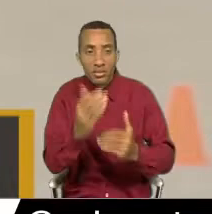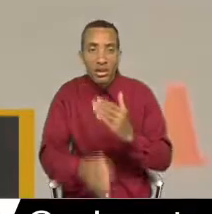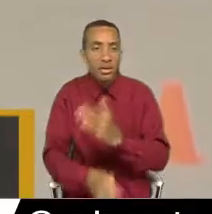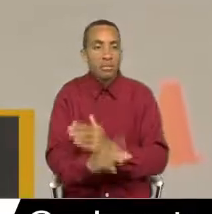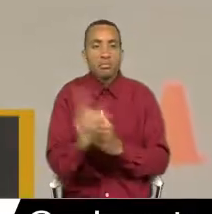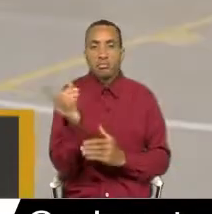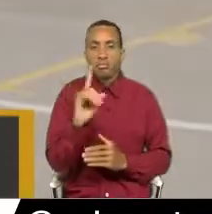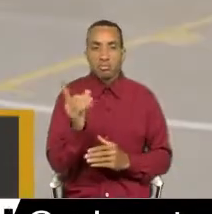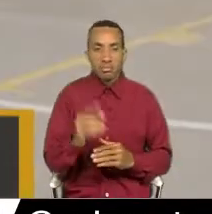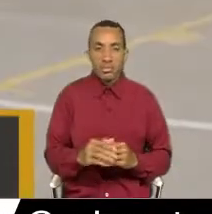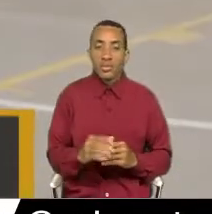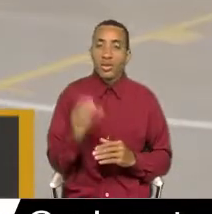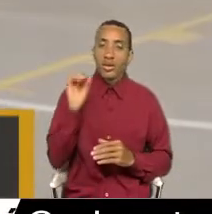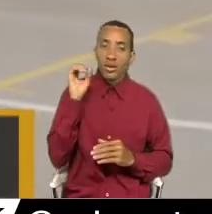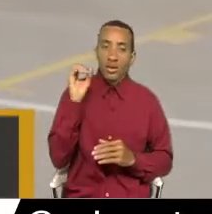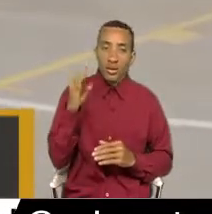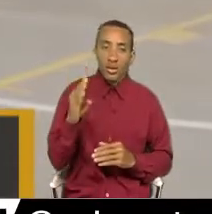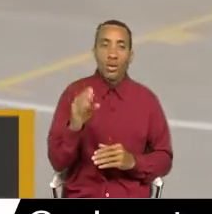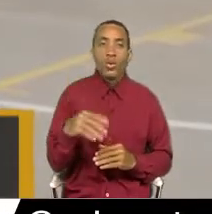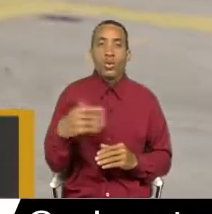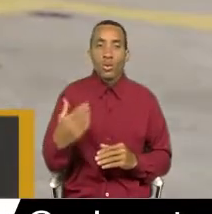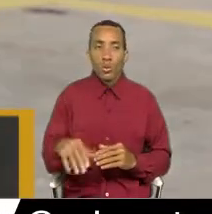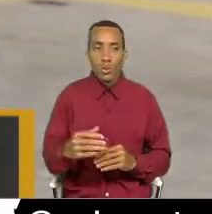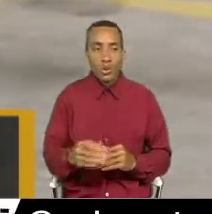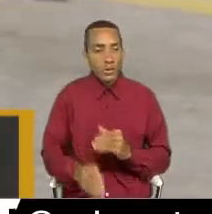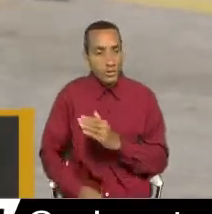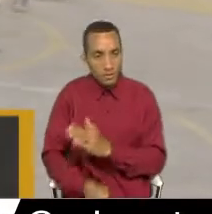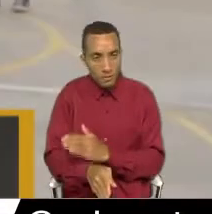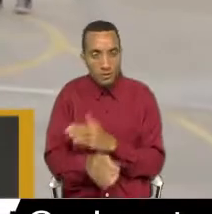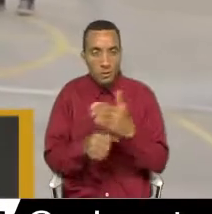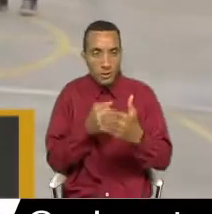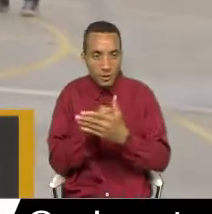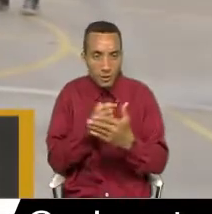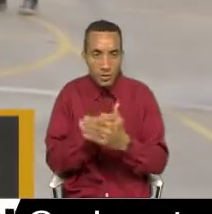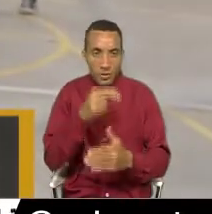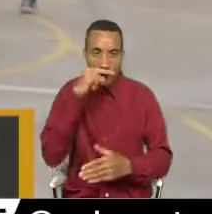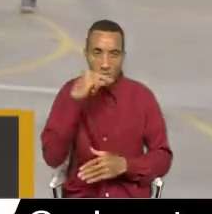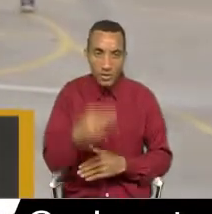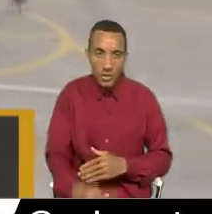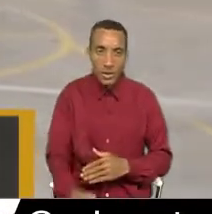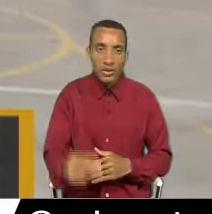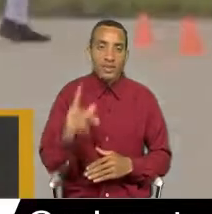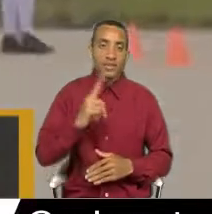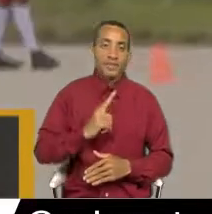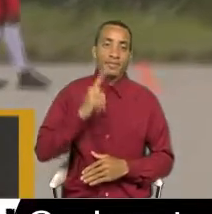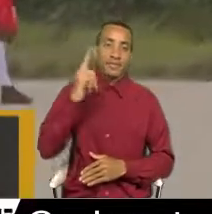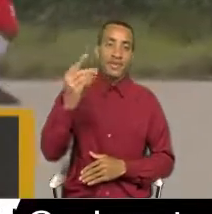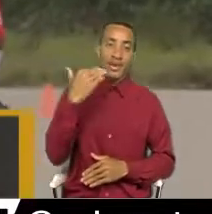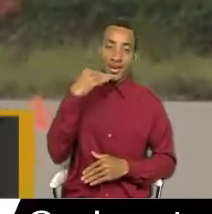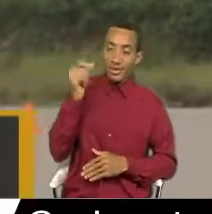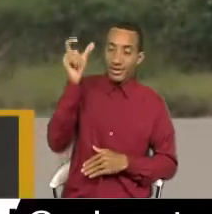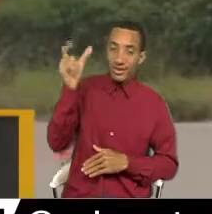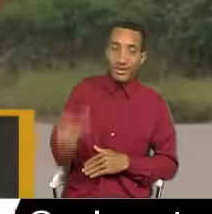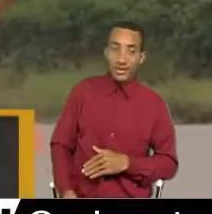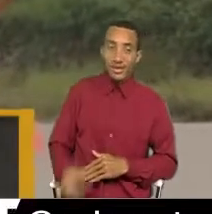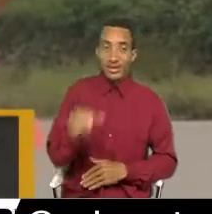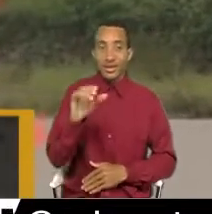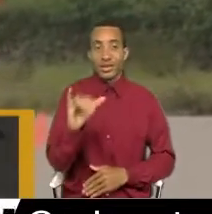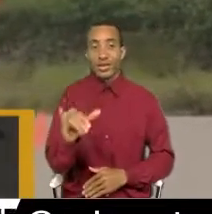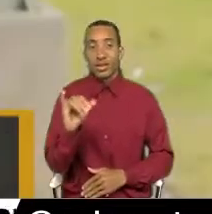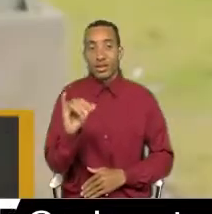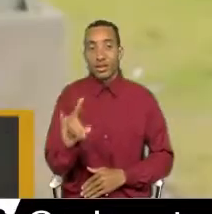La Cabaña se ha consolidado con la persistencia de los niños, el liderazgo de Yurani y el apoyo de la